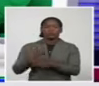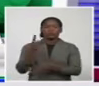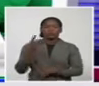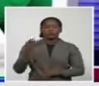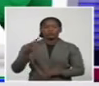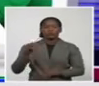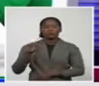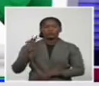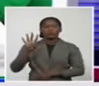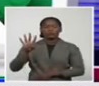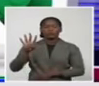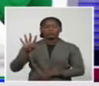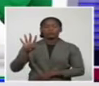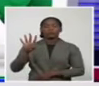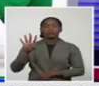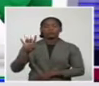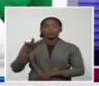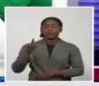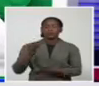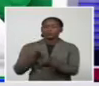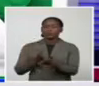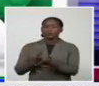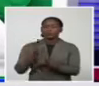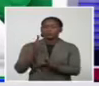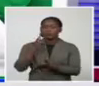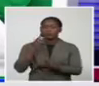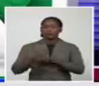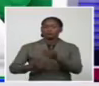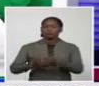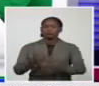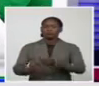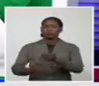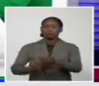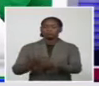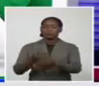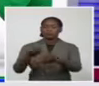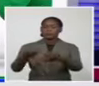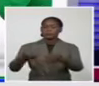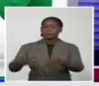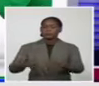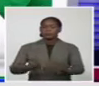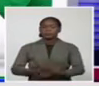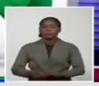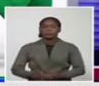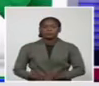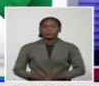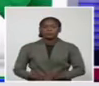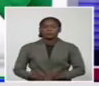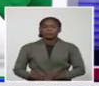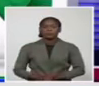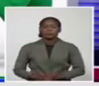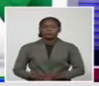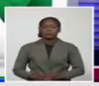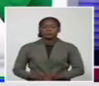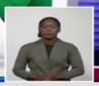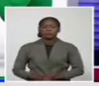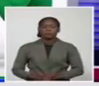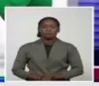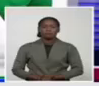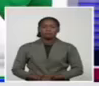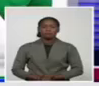94,1%, se encuentran recuperados en estos momentos. Recuperados, que no quiere